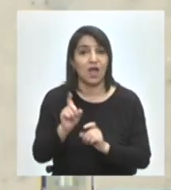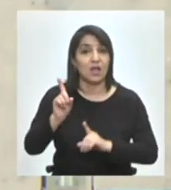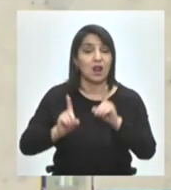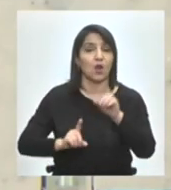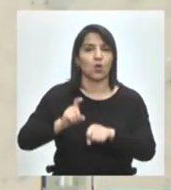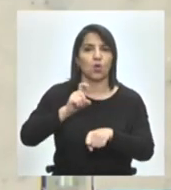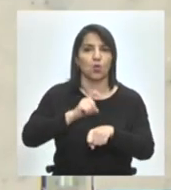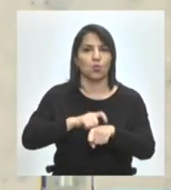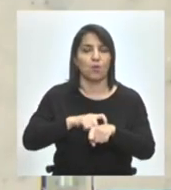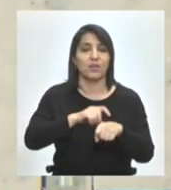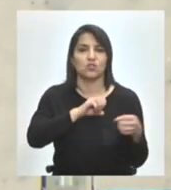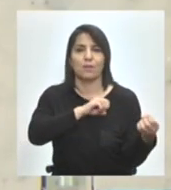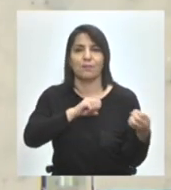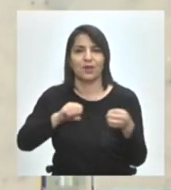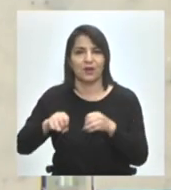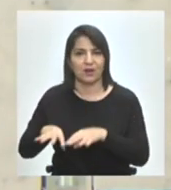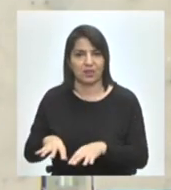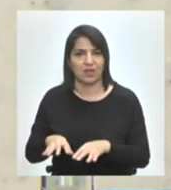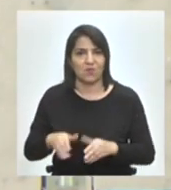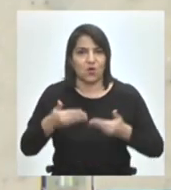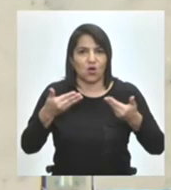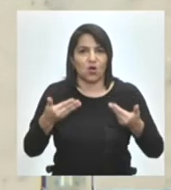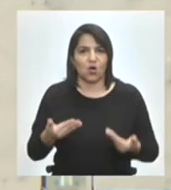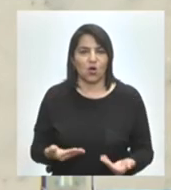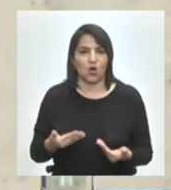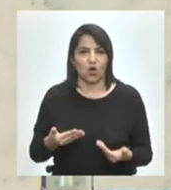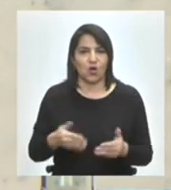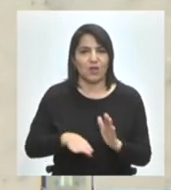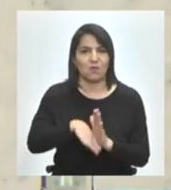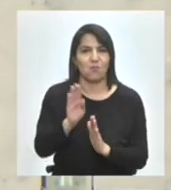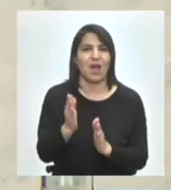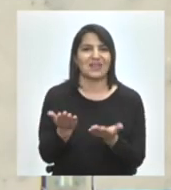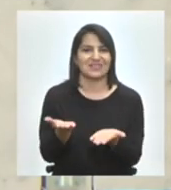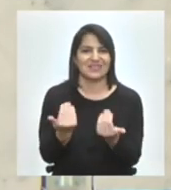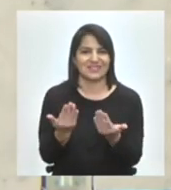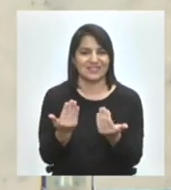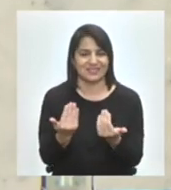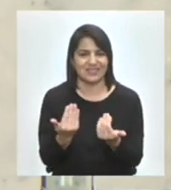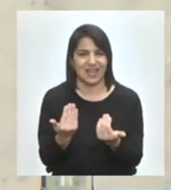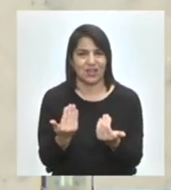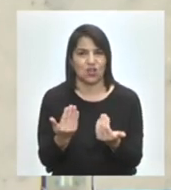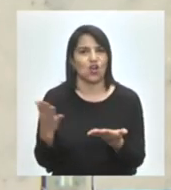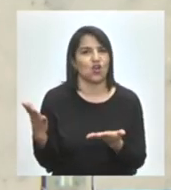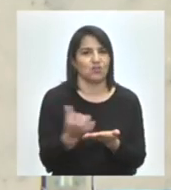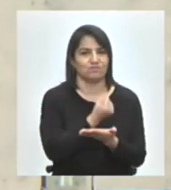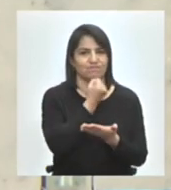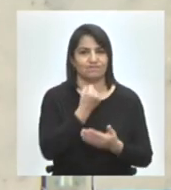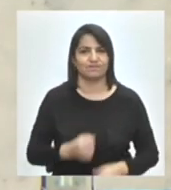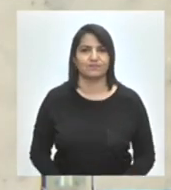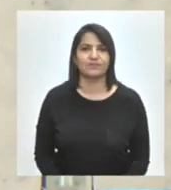momento hemos perdido y que hoy se hace más necesario que nunca recuperar.